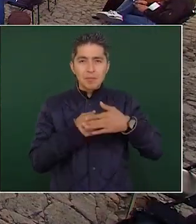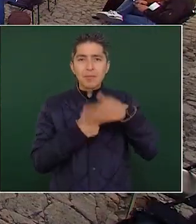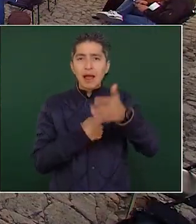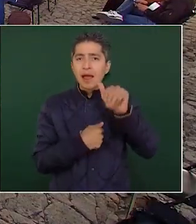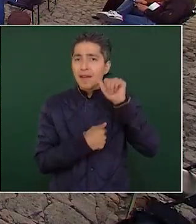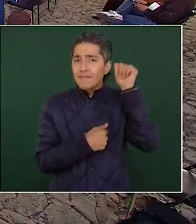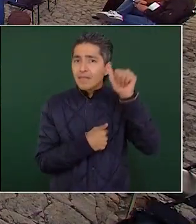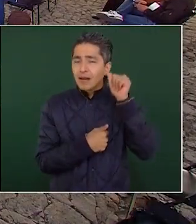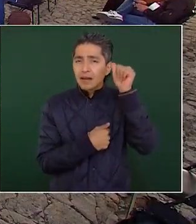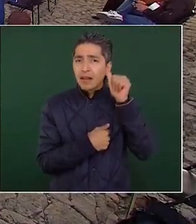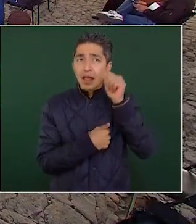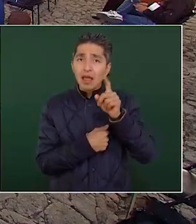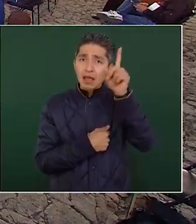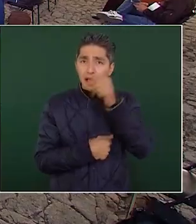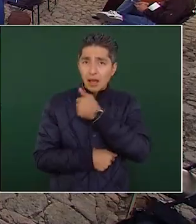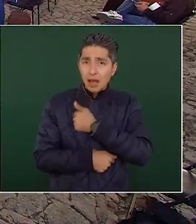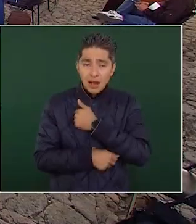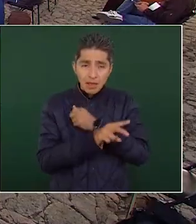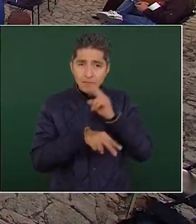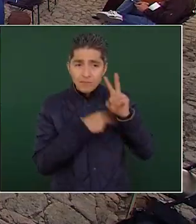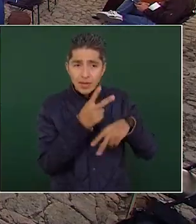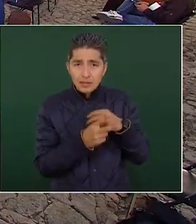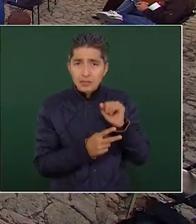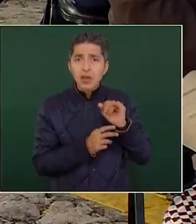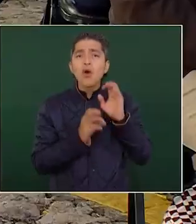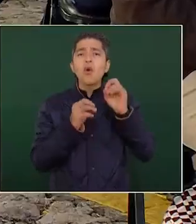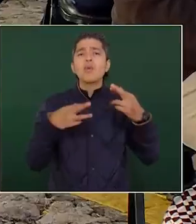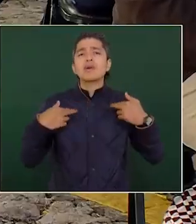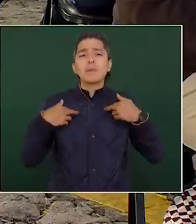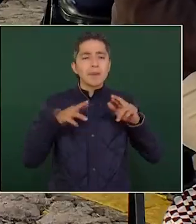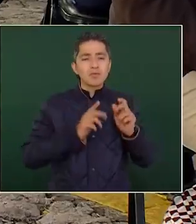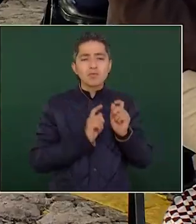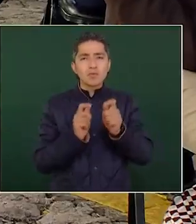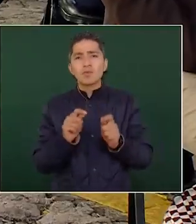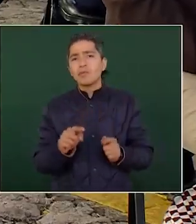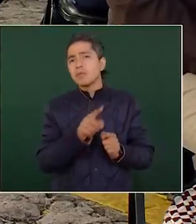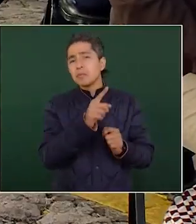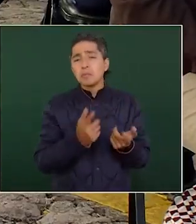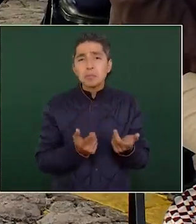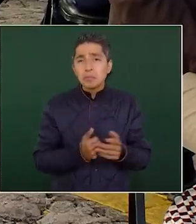abril en Canadá, o enviará algún representante.